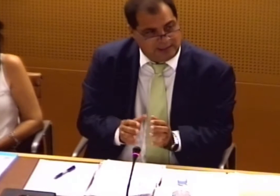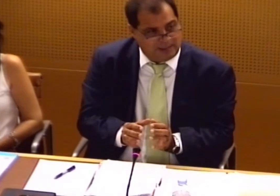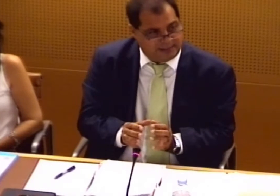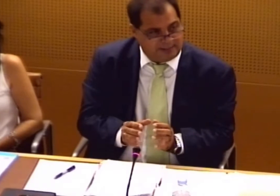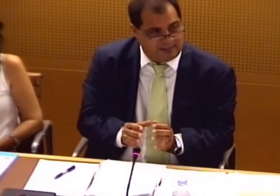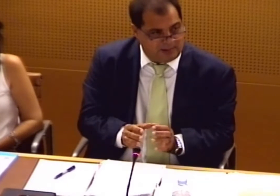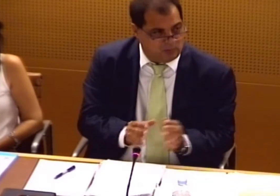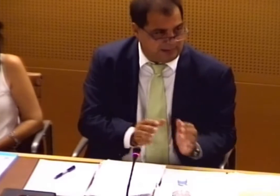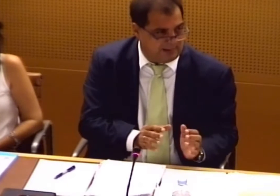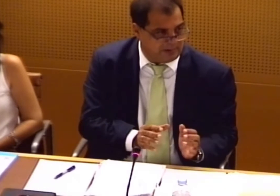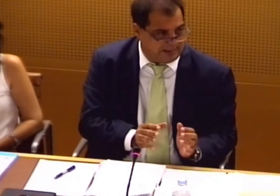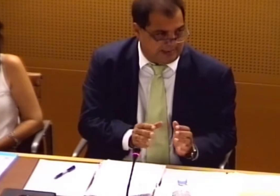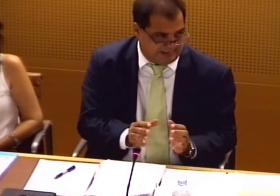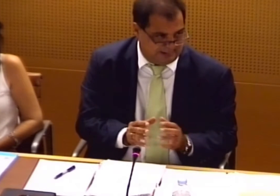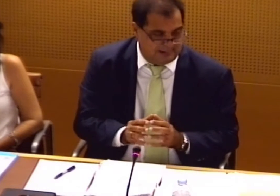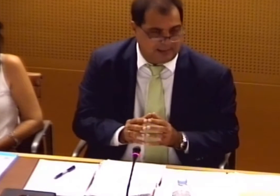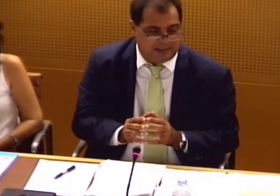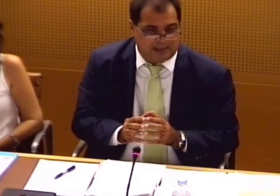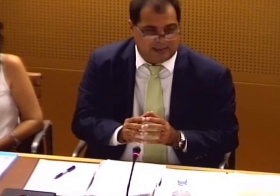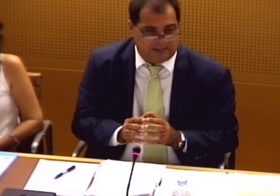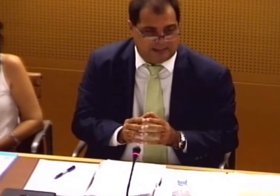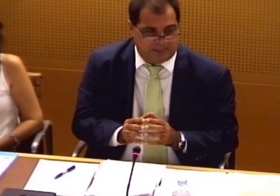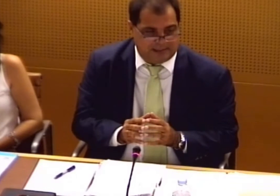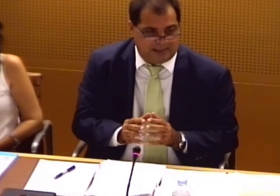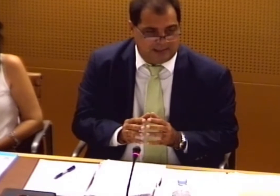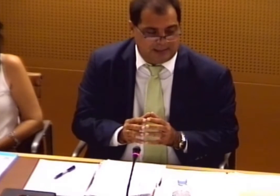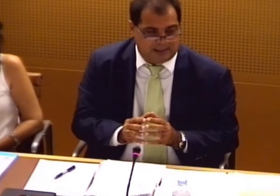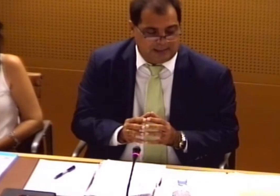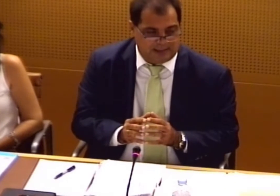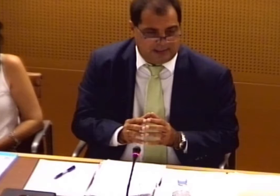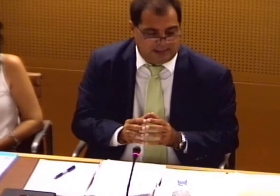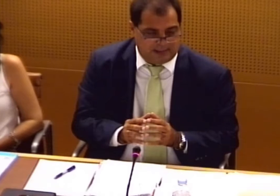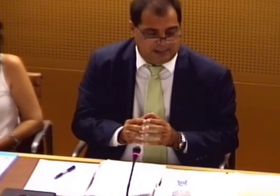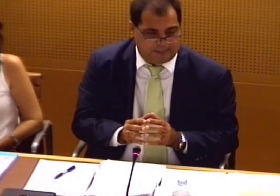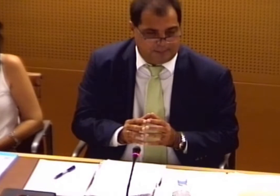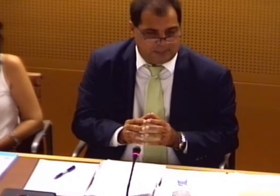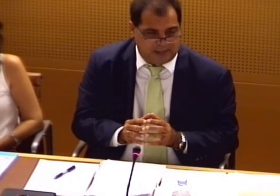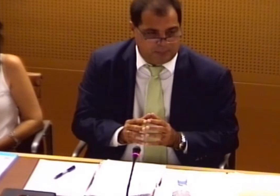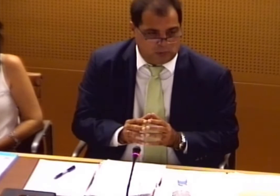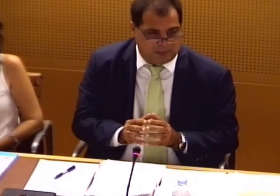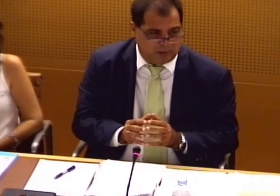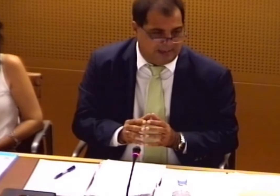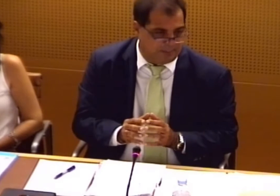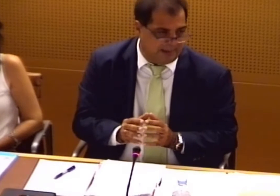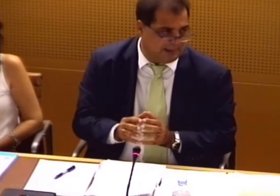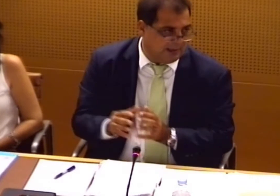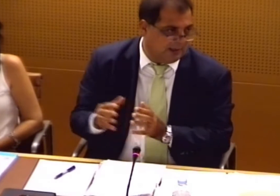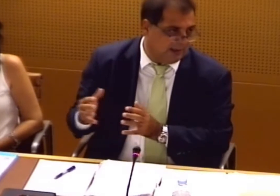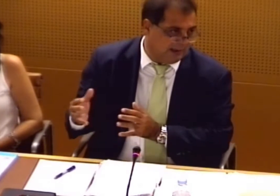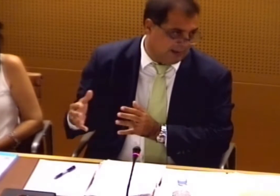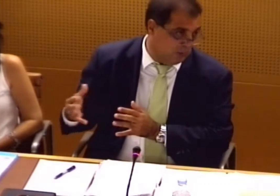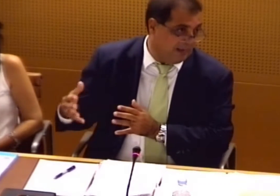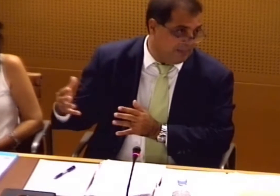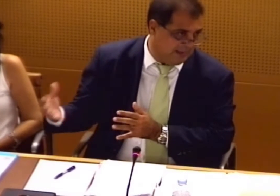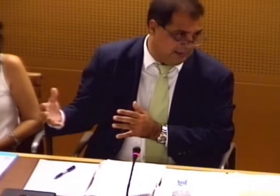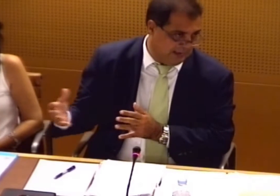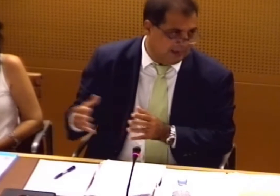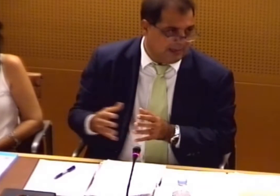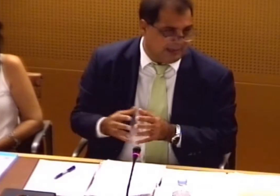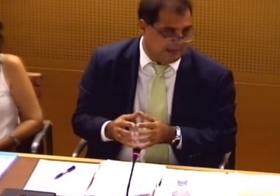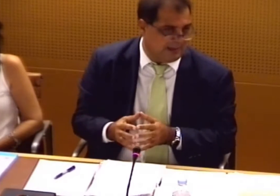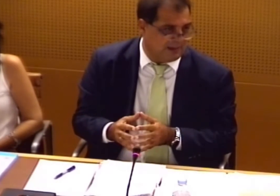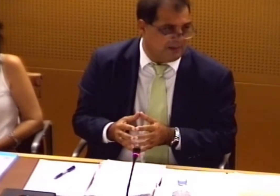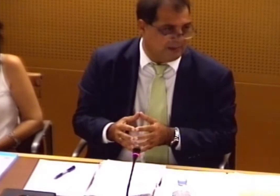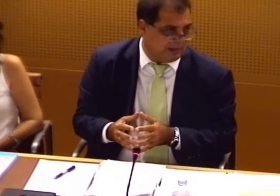y la parte de deuda que se iba a cancelar. Evidentemente, y por último, en el expediente, en la segunda